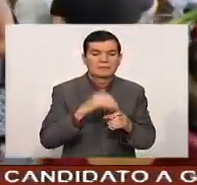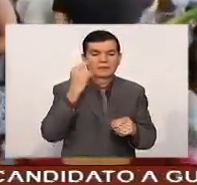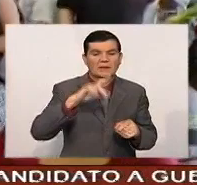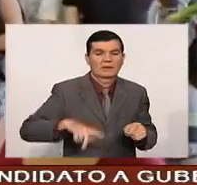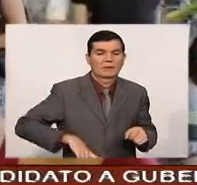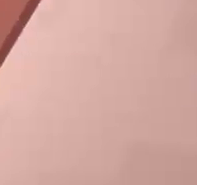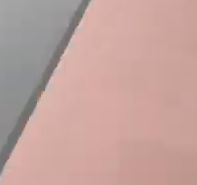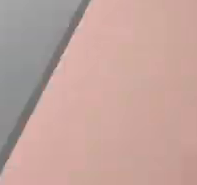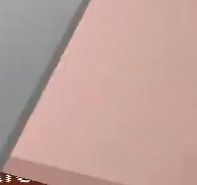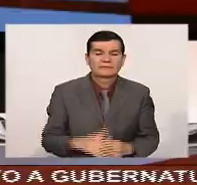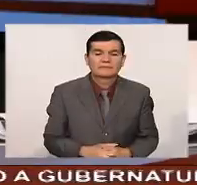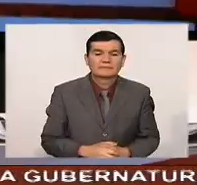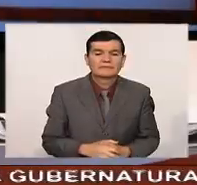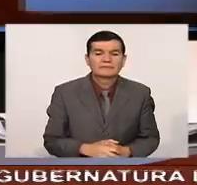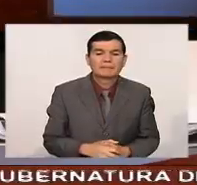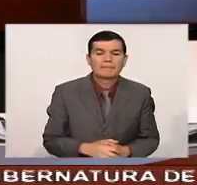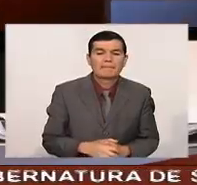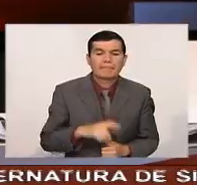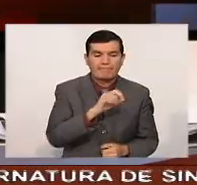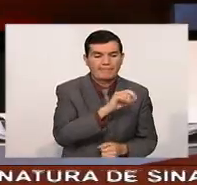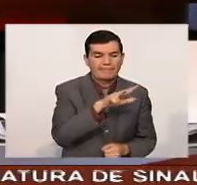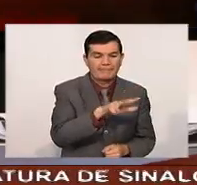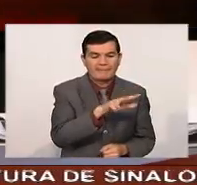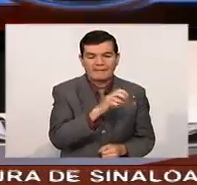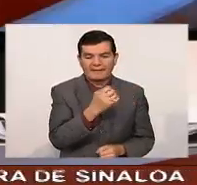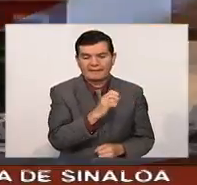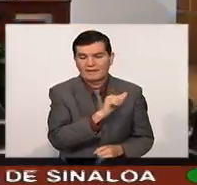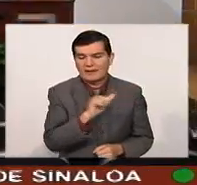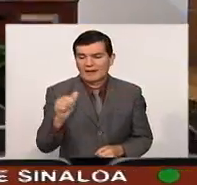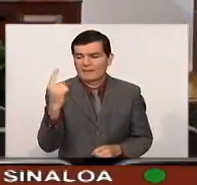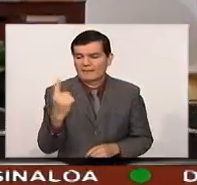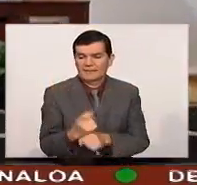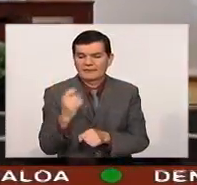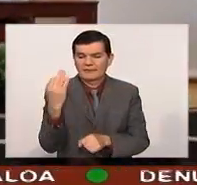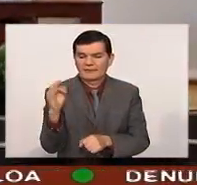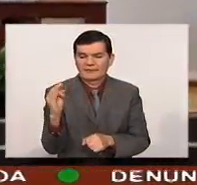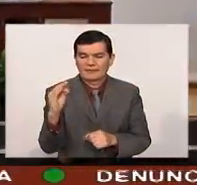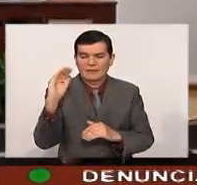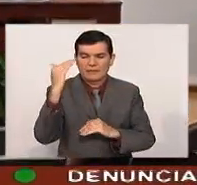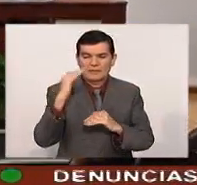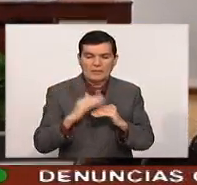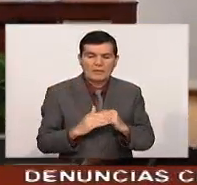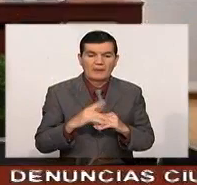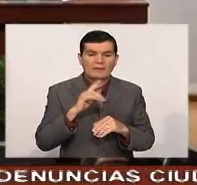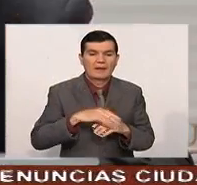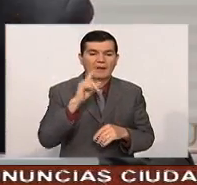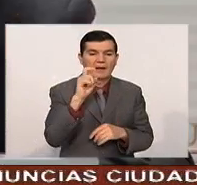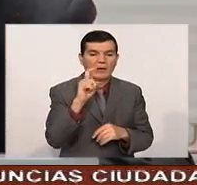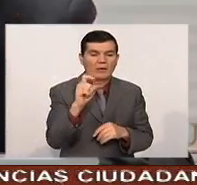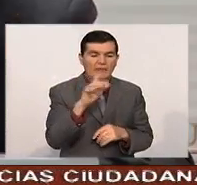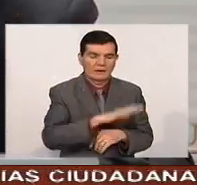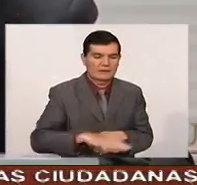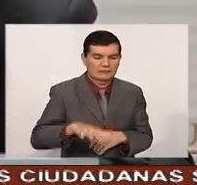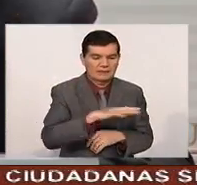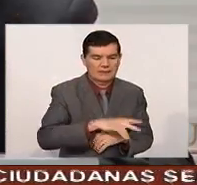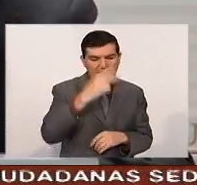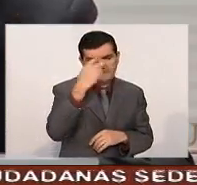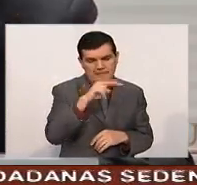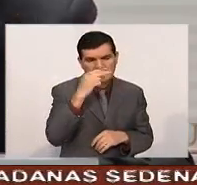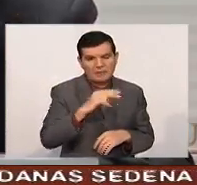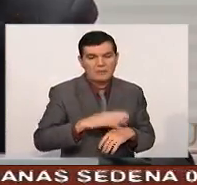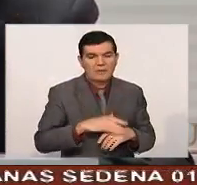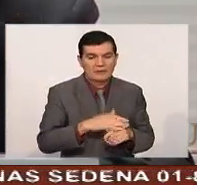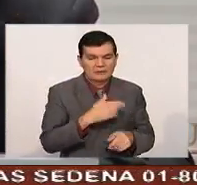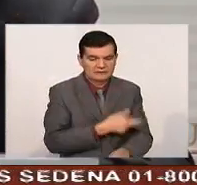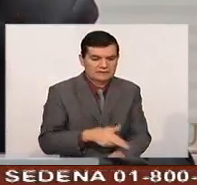gobernador. Del 28 de enero al 1 de febrero disminuirá el suministro de agua en el Valle de México como parte del